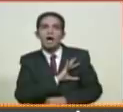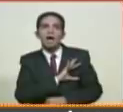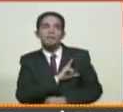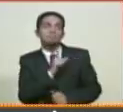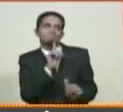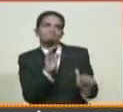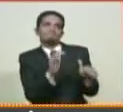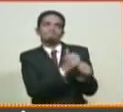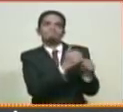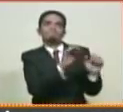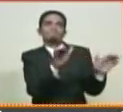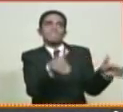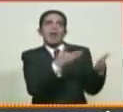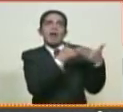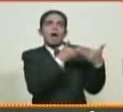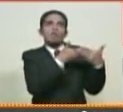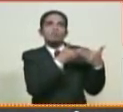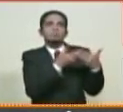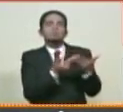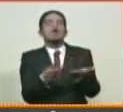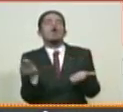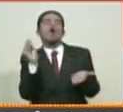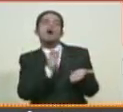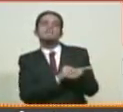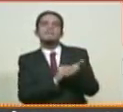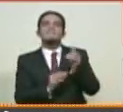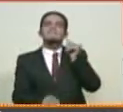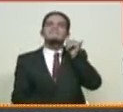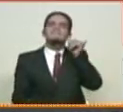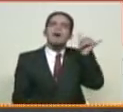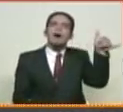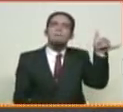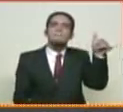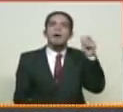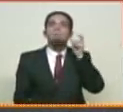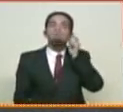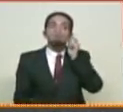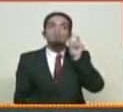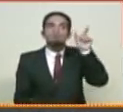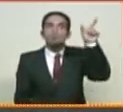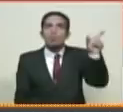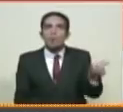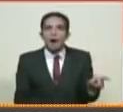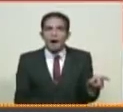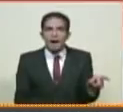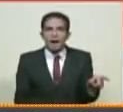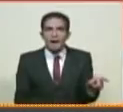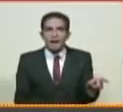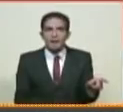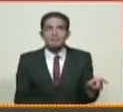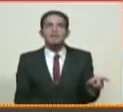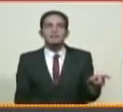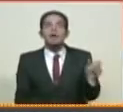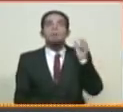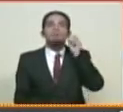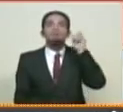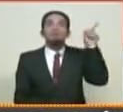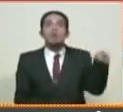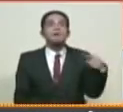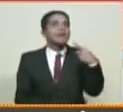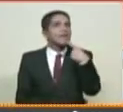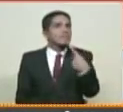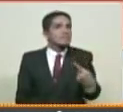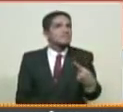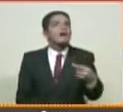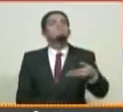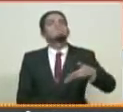encontró cerradas. Vuelve a llamar por teléfono a Virginia Antonieta da Silva, y esta señora le dice que se